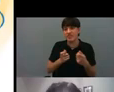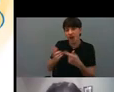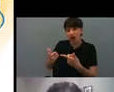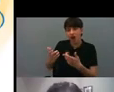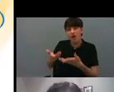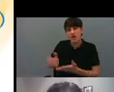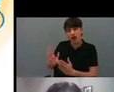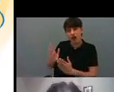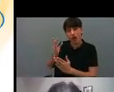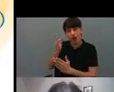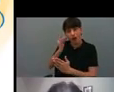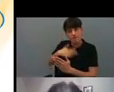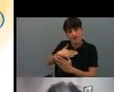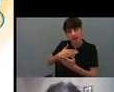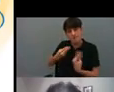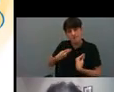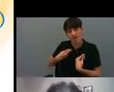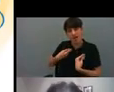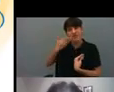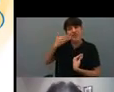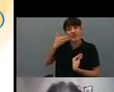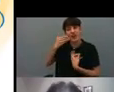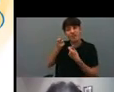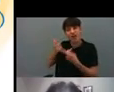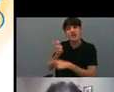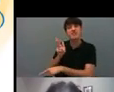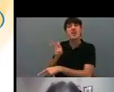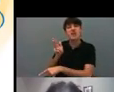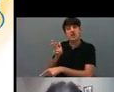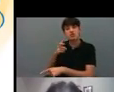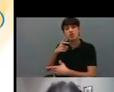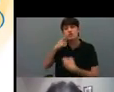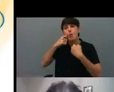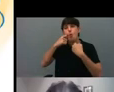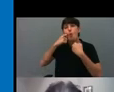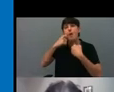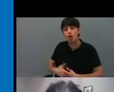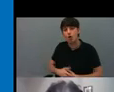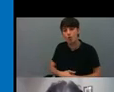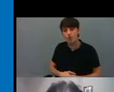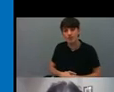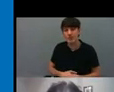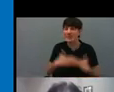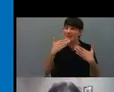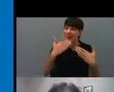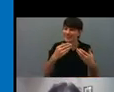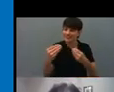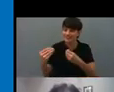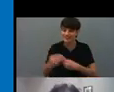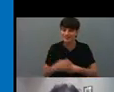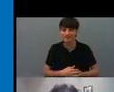que necesita y a la que tiene derecho como ser humano. Muchas gracias.